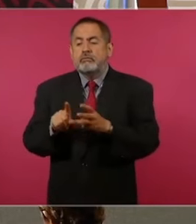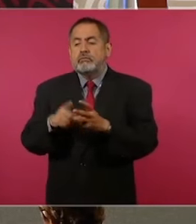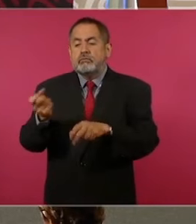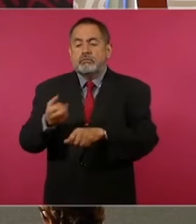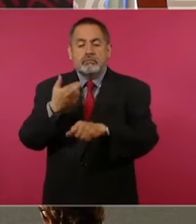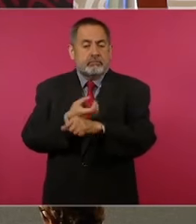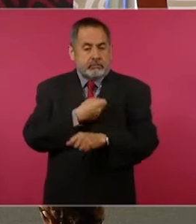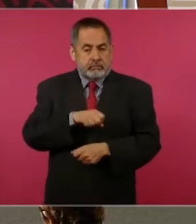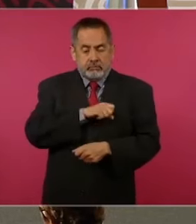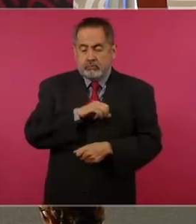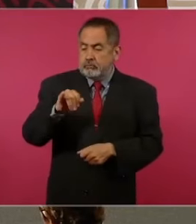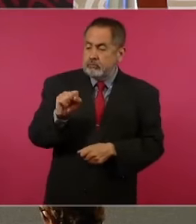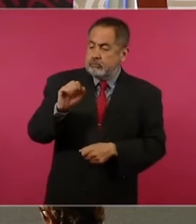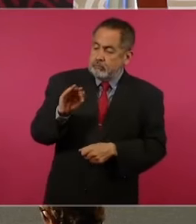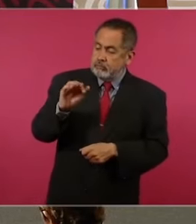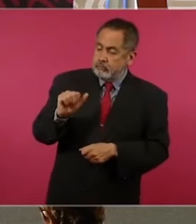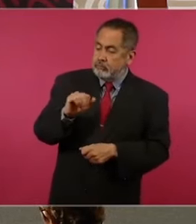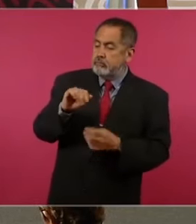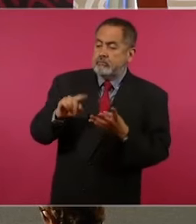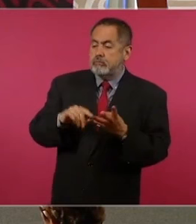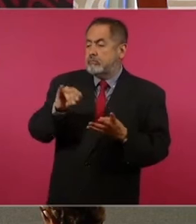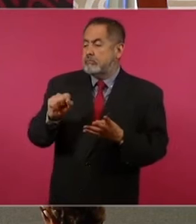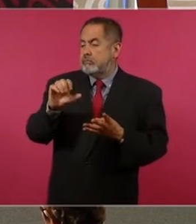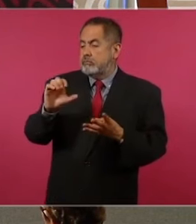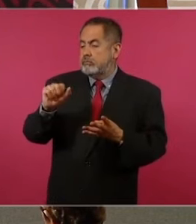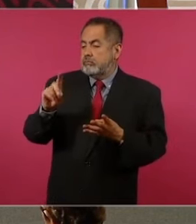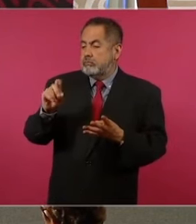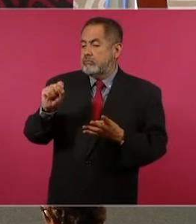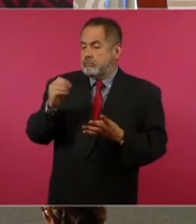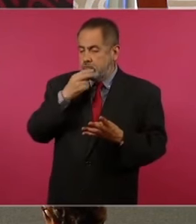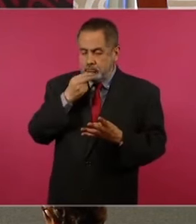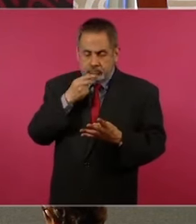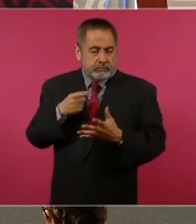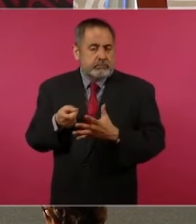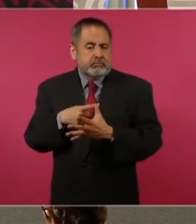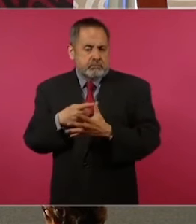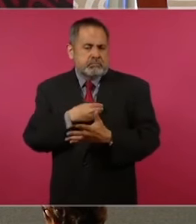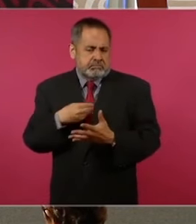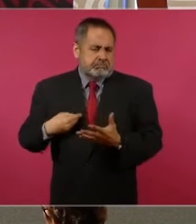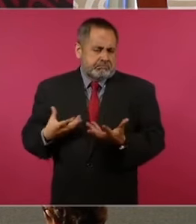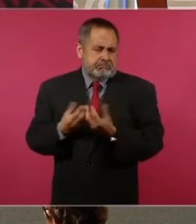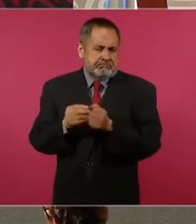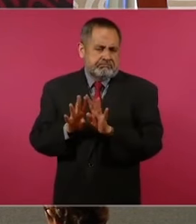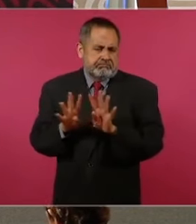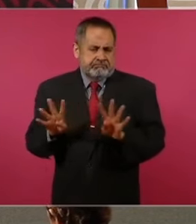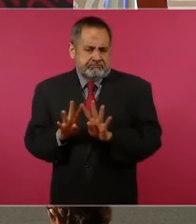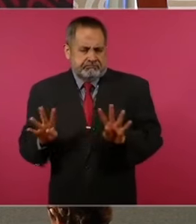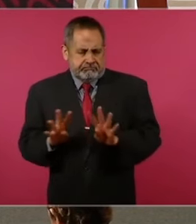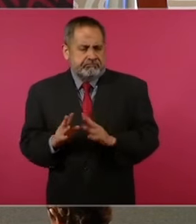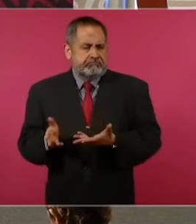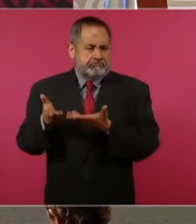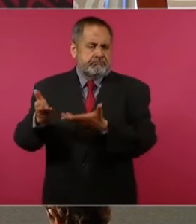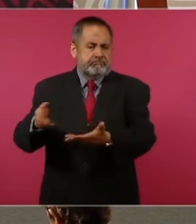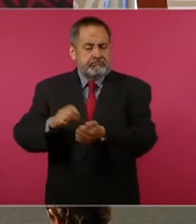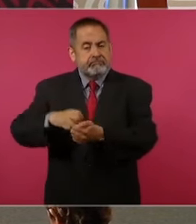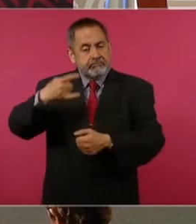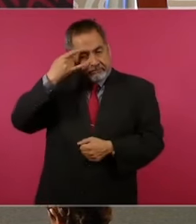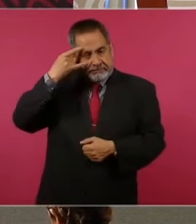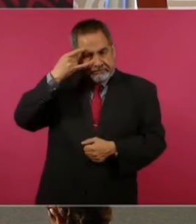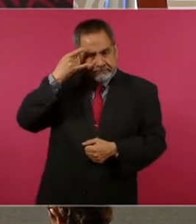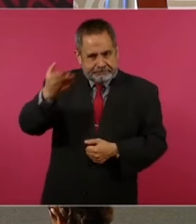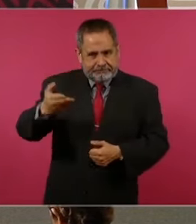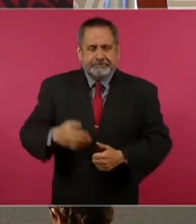Salud, Josefa Castillo, y José Antonio Cardoso, además de integrantes de los comités de Campeche. Adelante, por